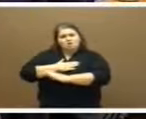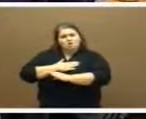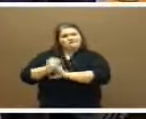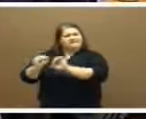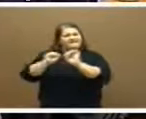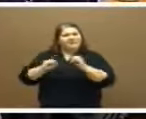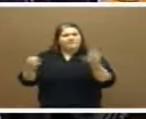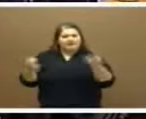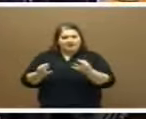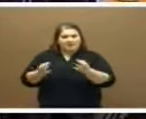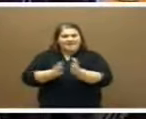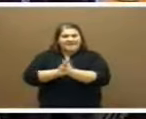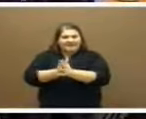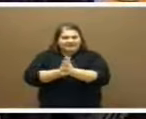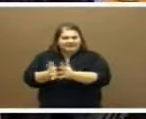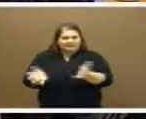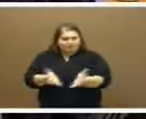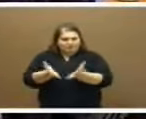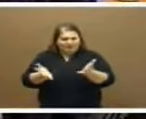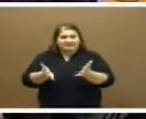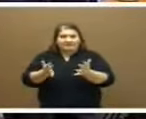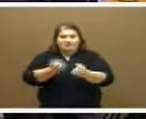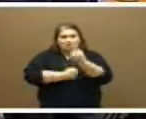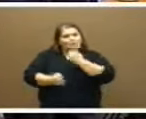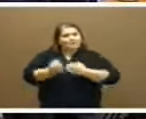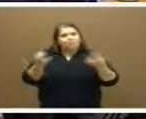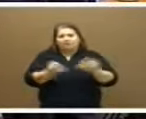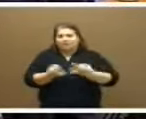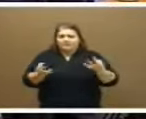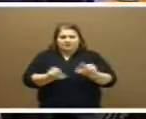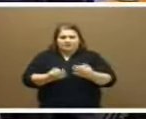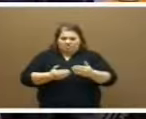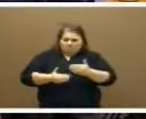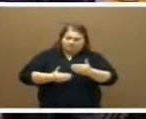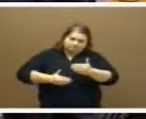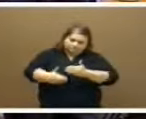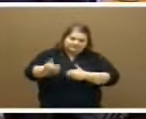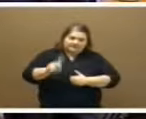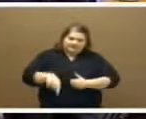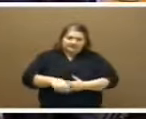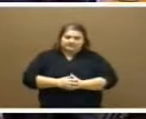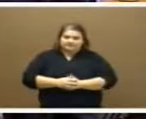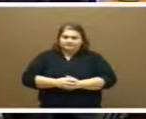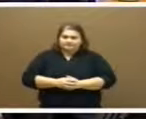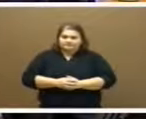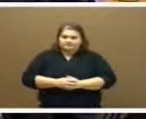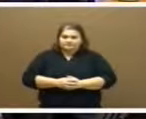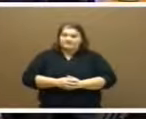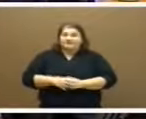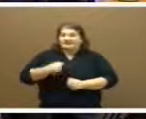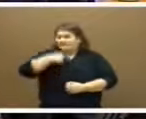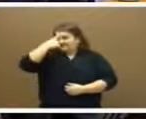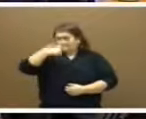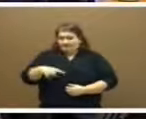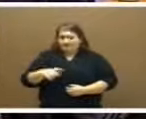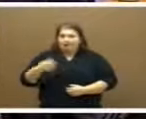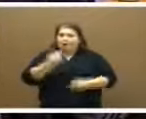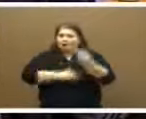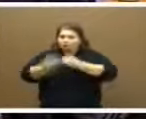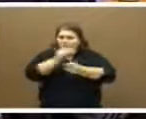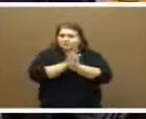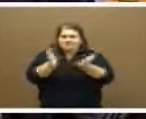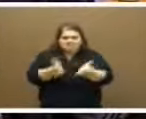la necesidad de estimular la economía a corto y a medio plazo. Saben que defendemos la necesidad de estimular el consumo,